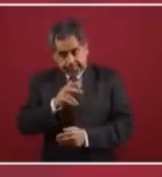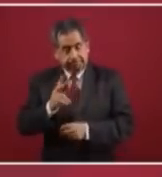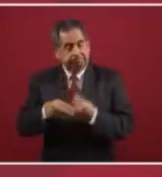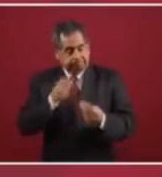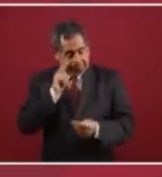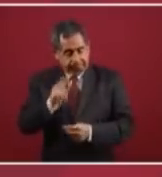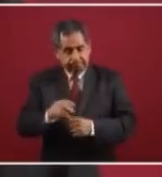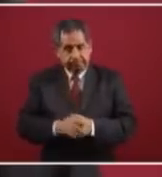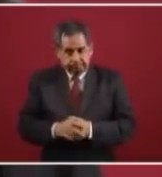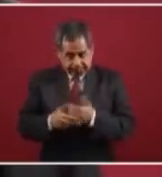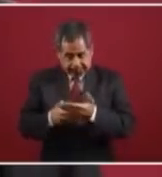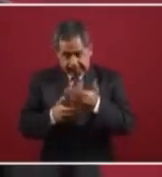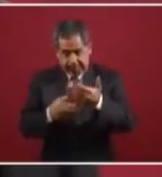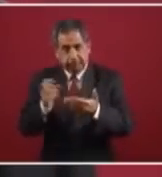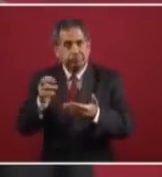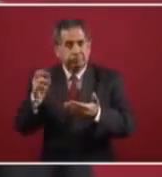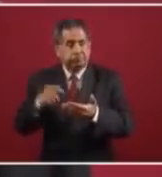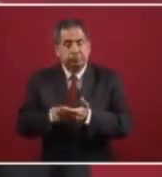los datos